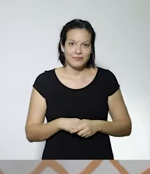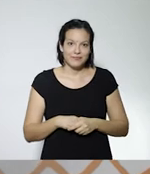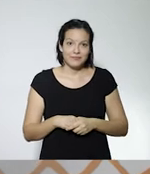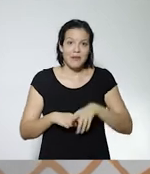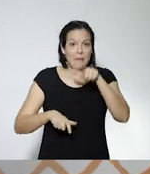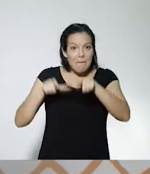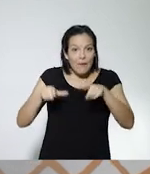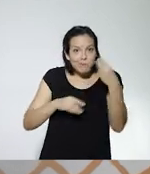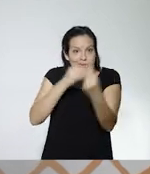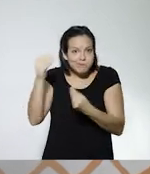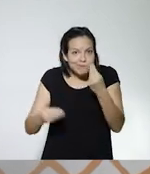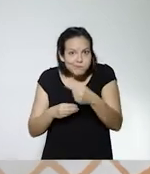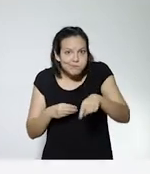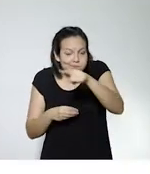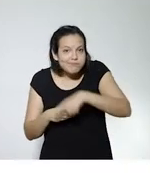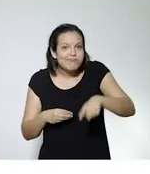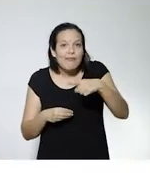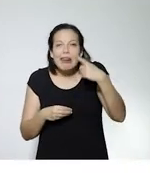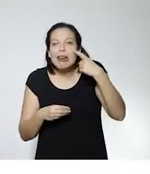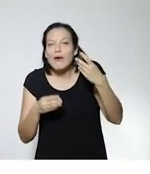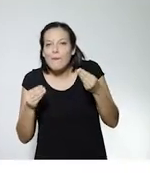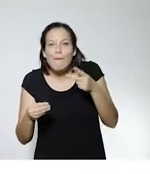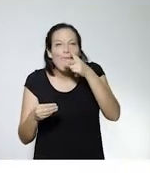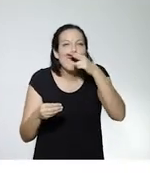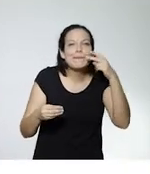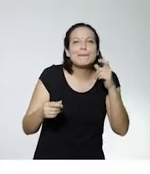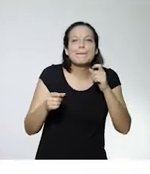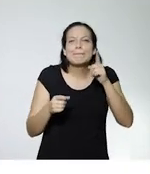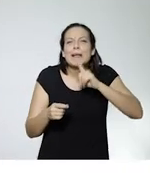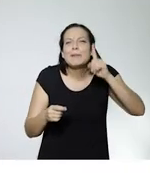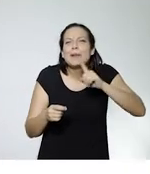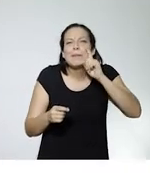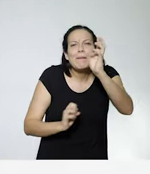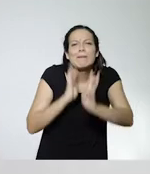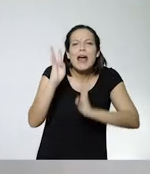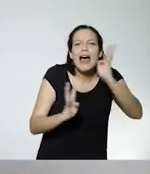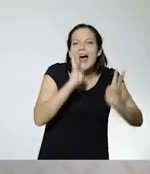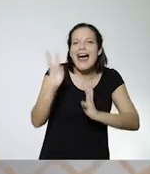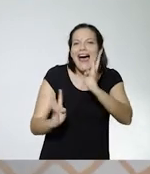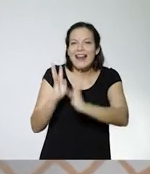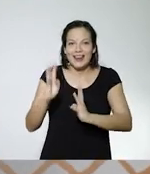Quienes allí viven se identifican olfateando las miles de plantas que adornan la aldea.